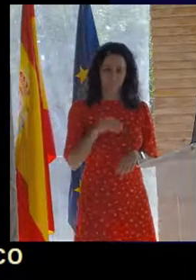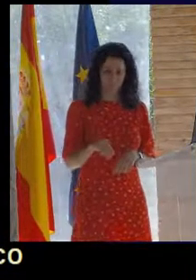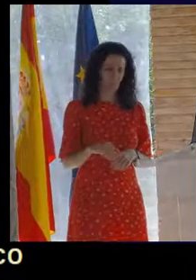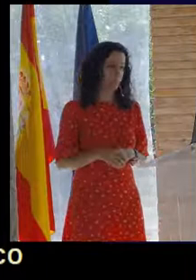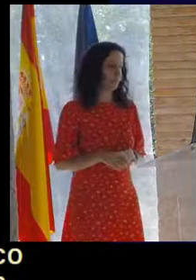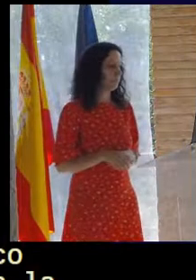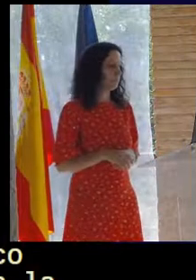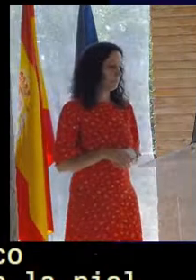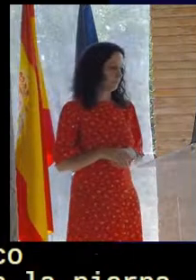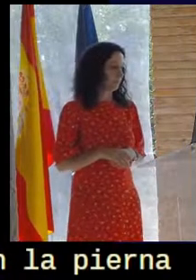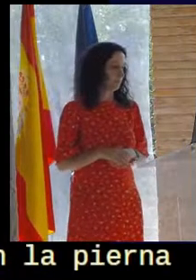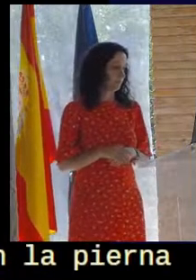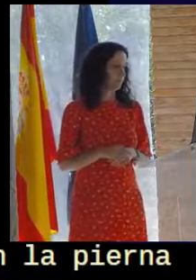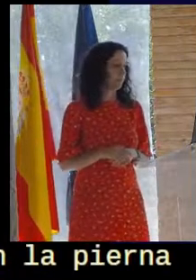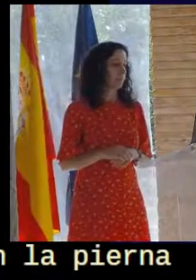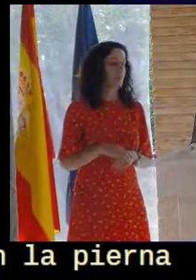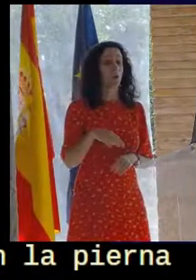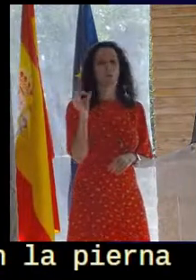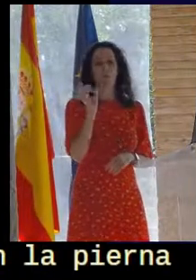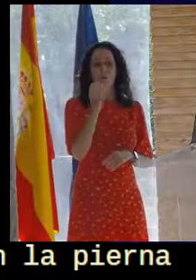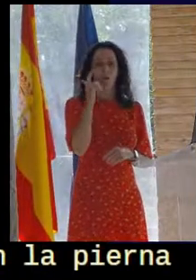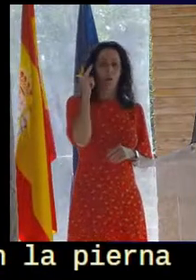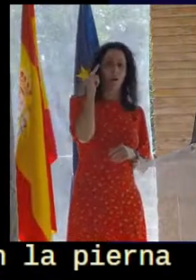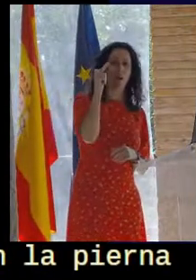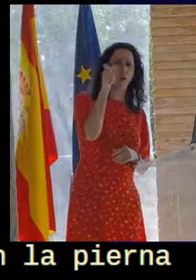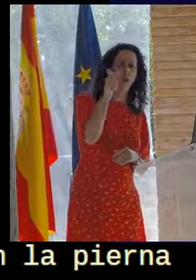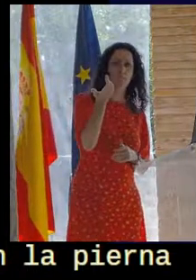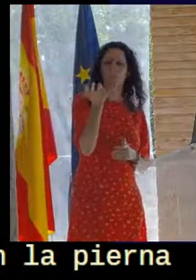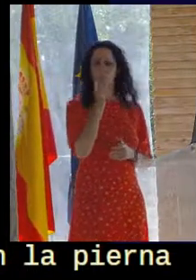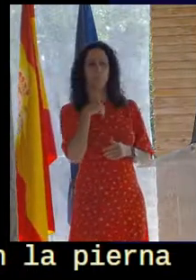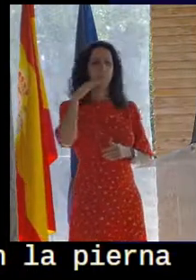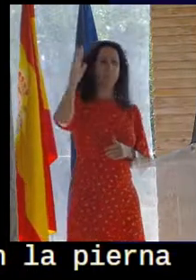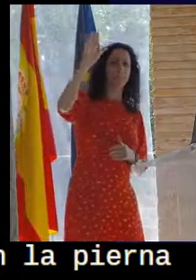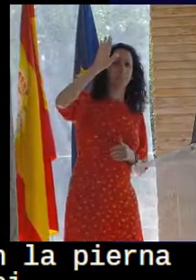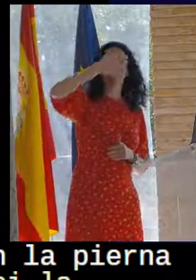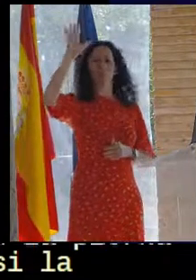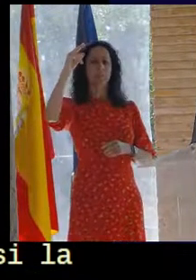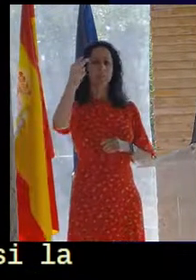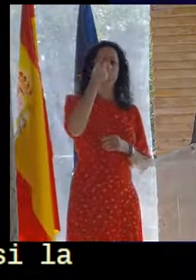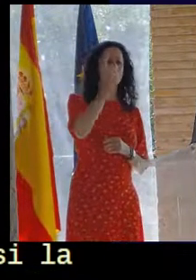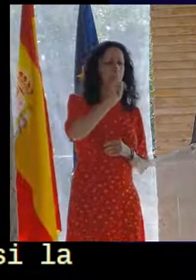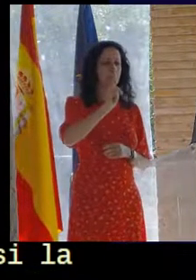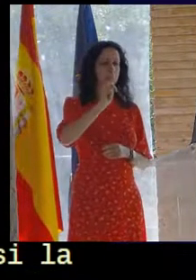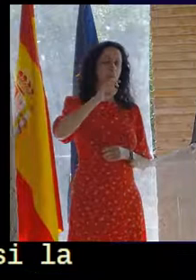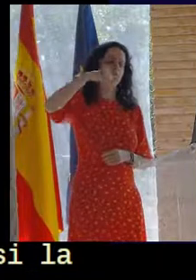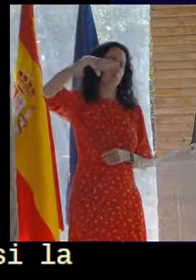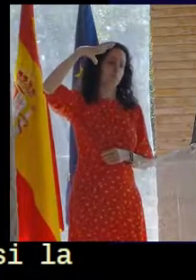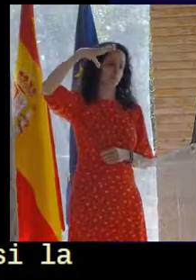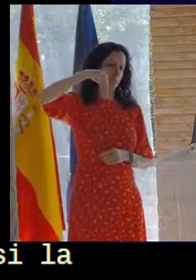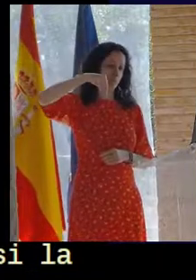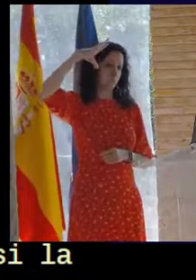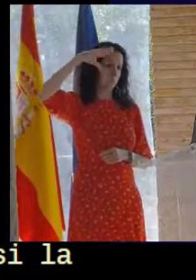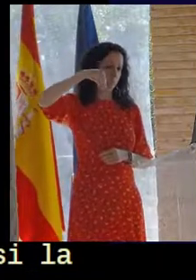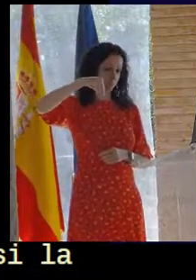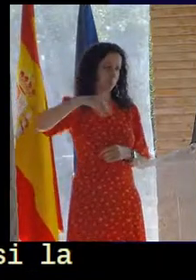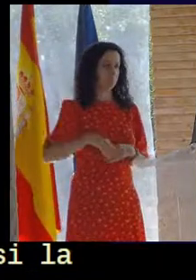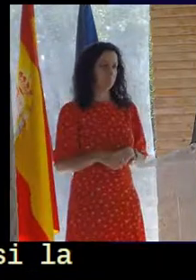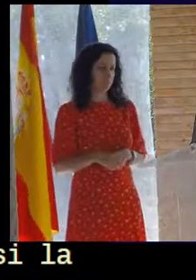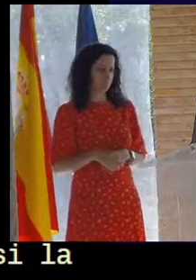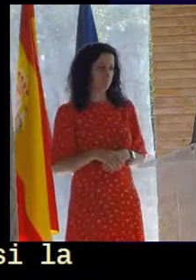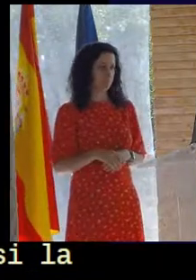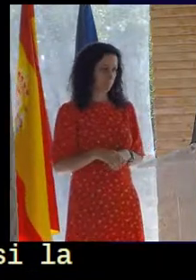puedes dar en la pierna para llamar su atención ni empezar la comunicación si la persona sorda está muy lejos intento moverme en